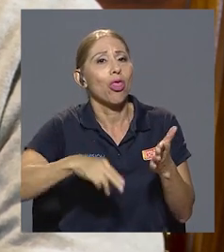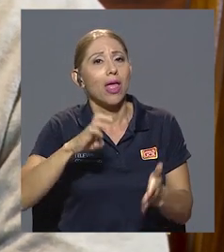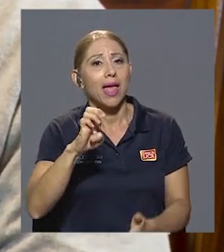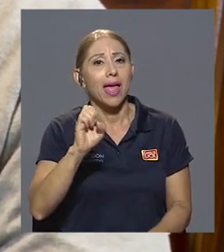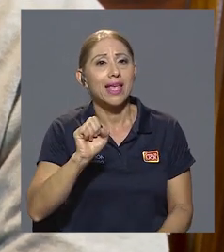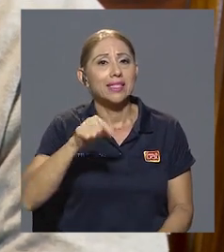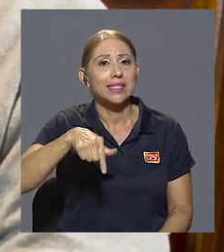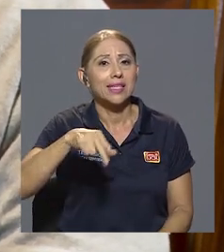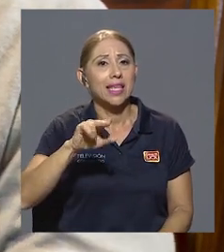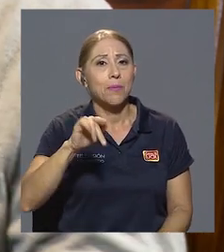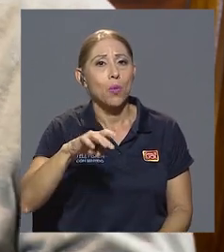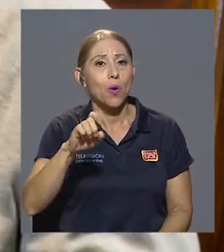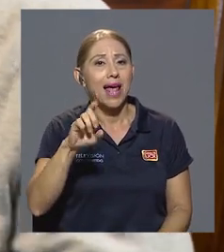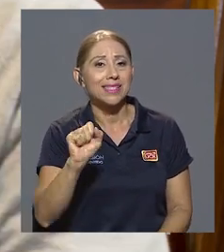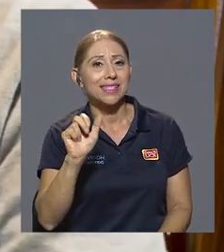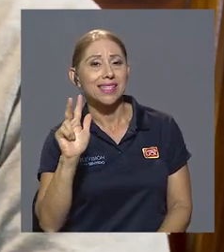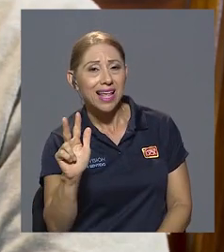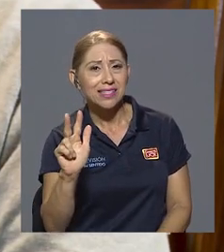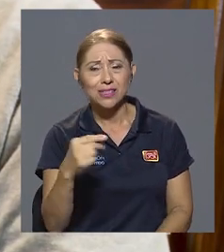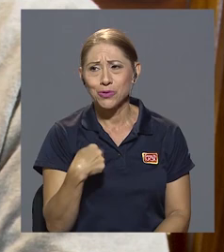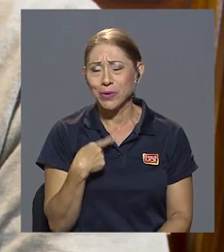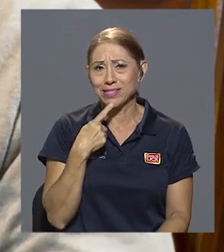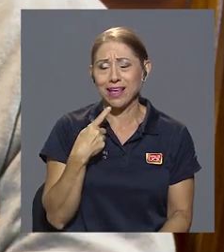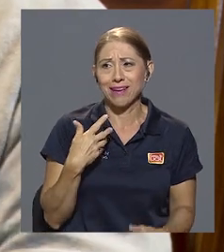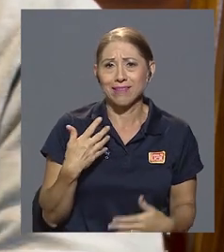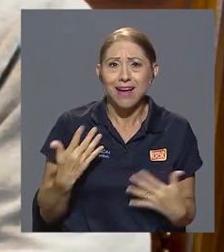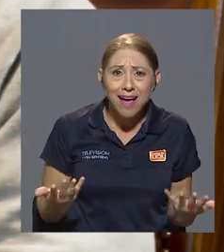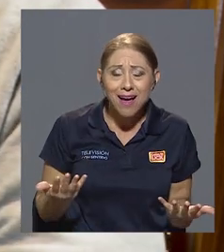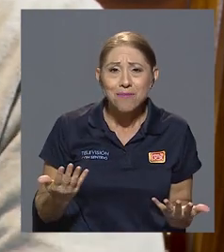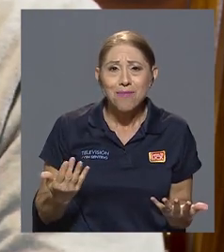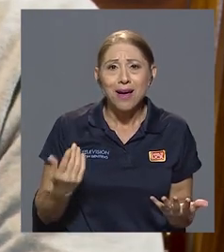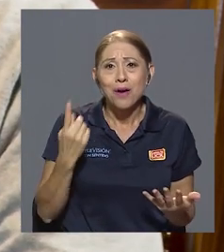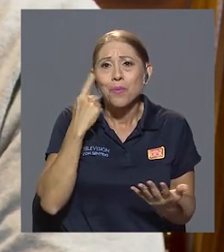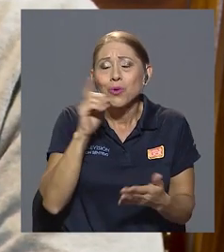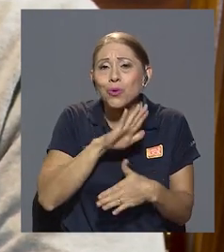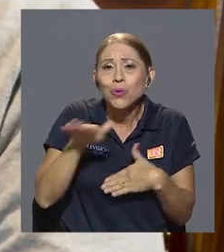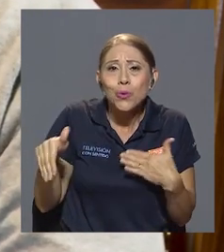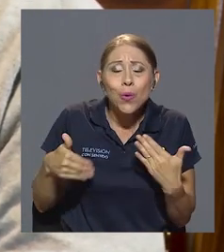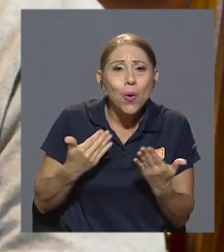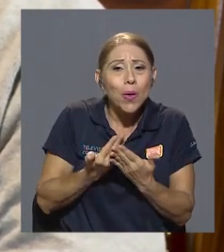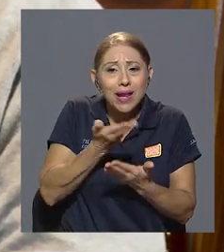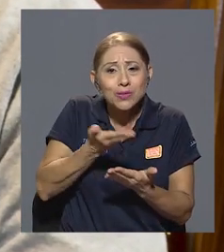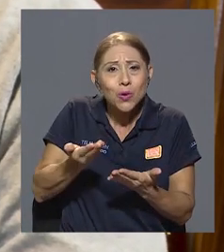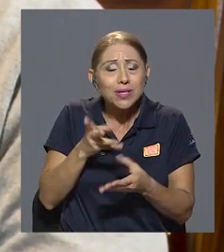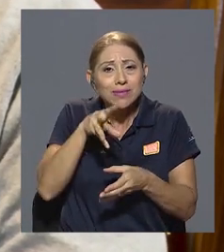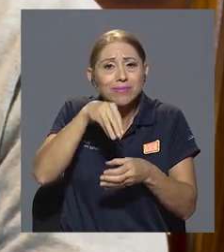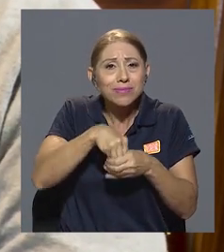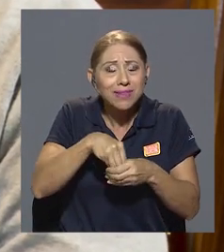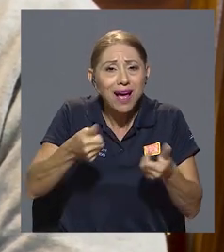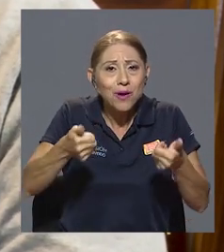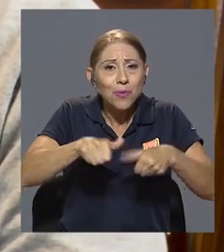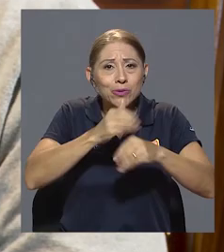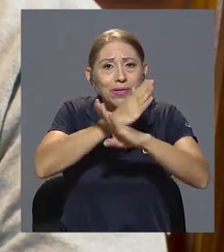yo pensaba en caramba con todas las reservas que no pudiera tener por el curso que tuvieran los acuerdos de paz pareciera que